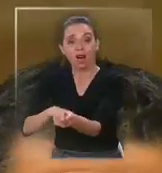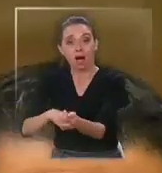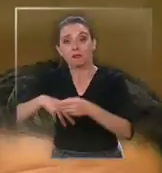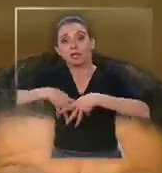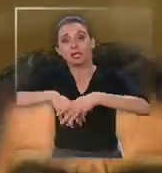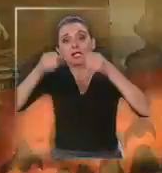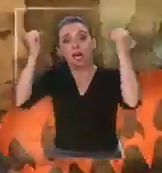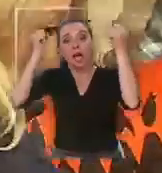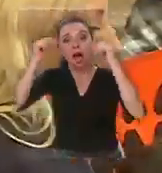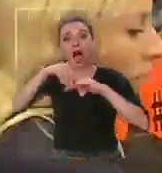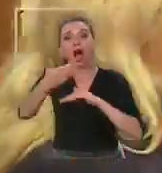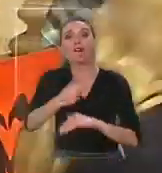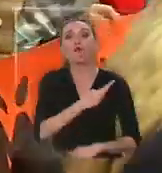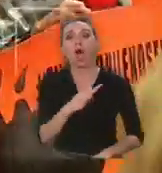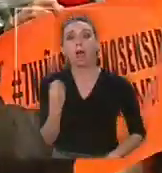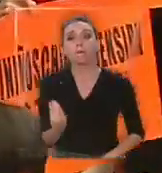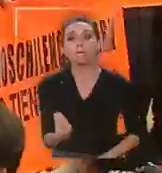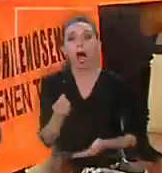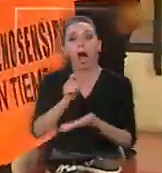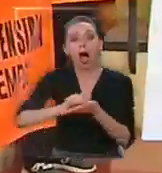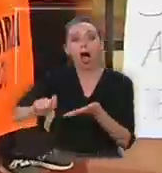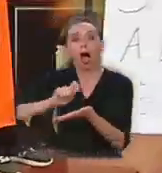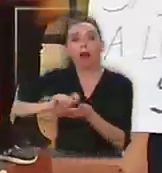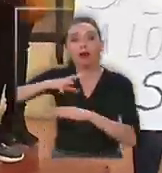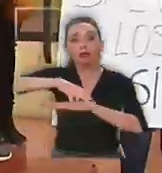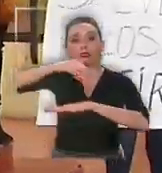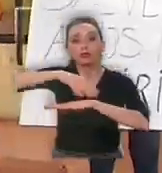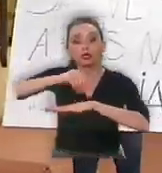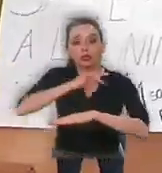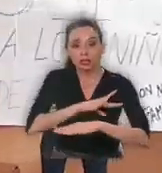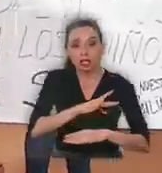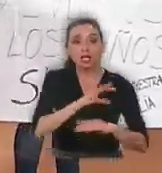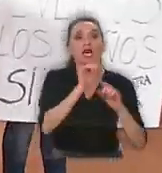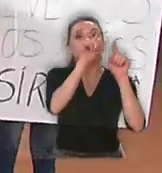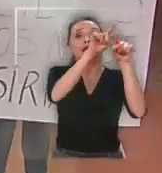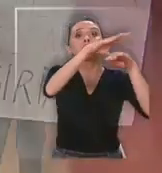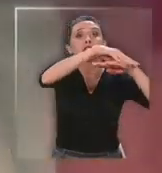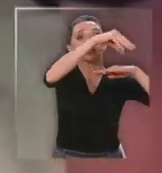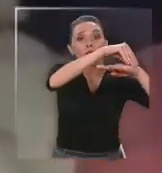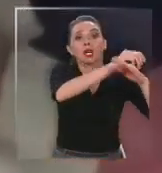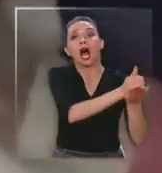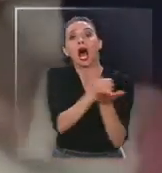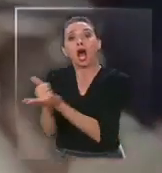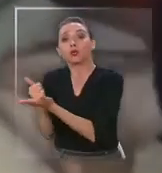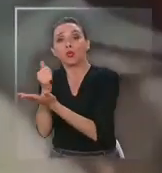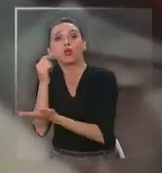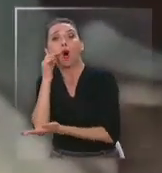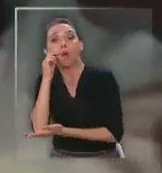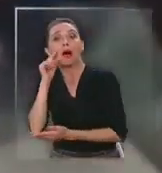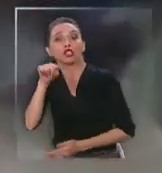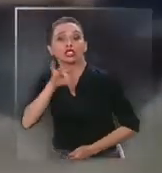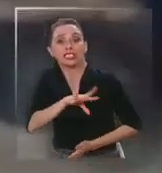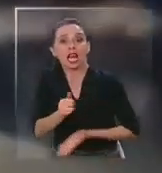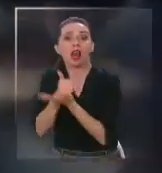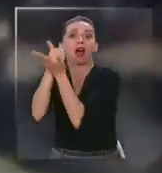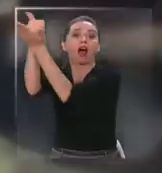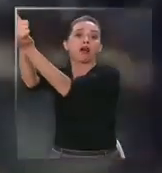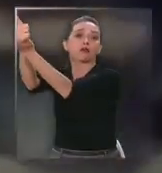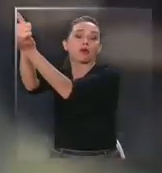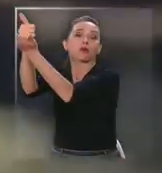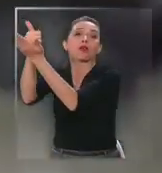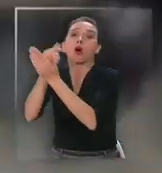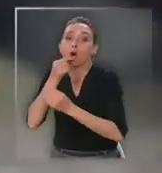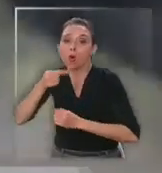la Embajada de Suecia en Chile para pedir se delegue oficialmente la acción humanitaria a nuestro país, con la esperanza de